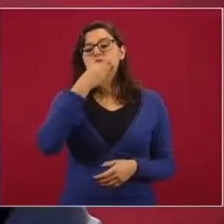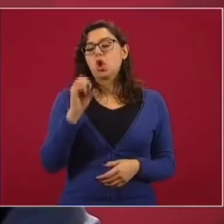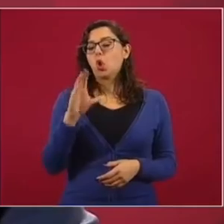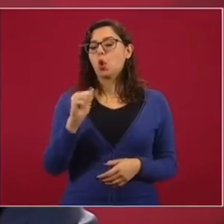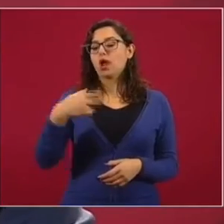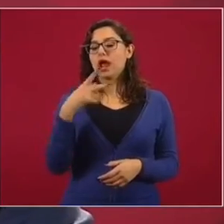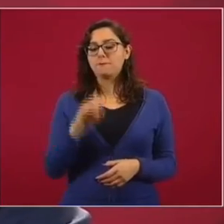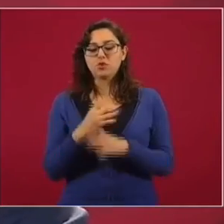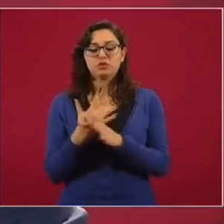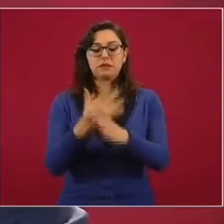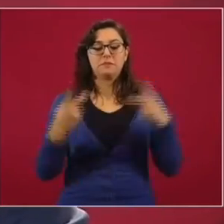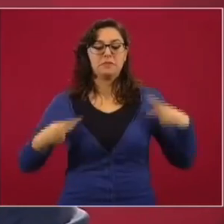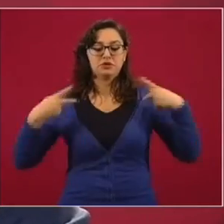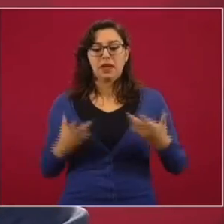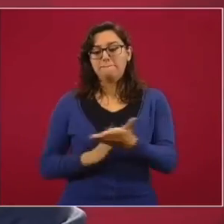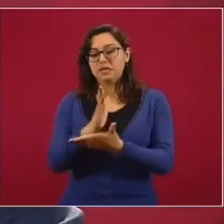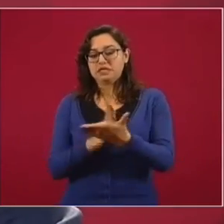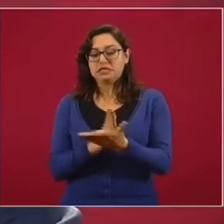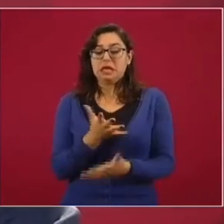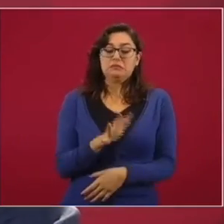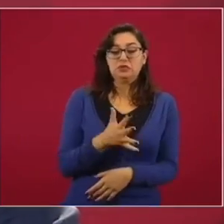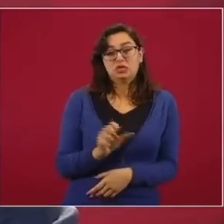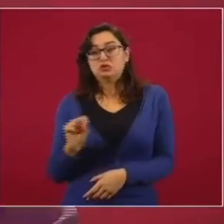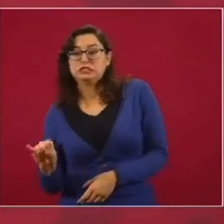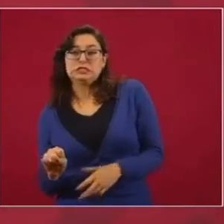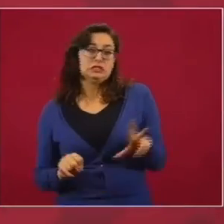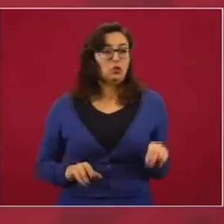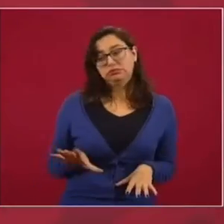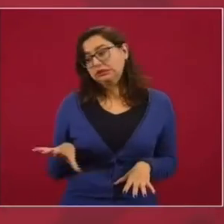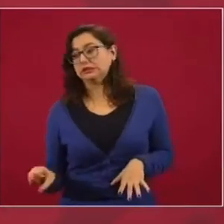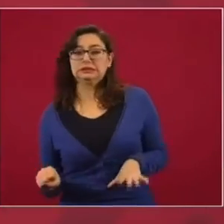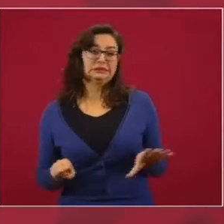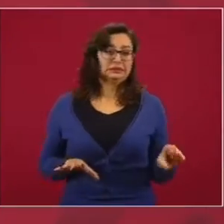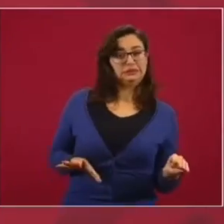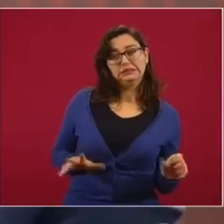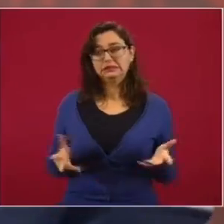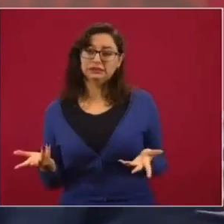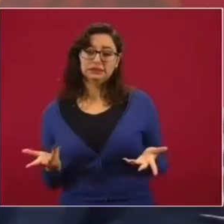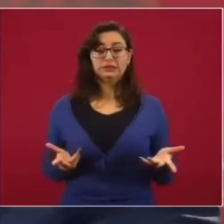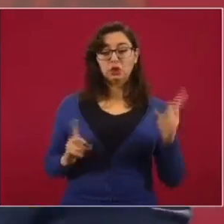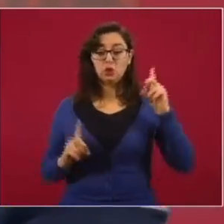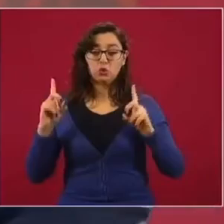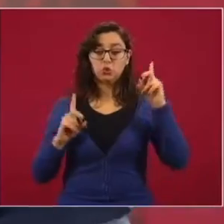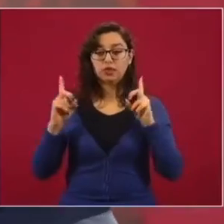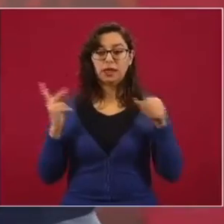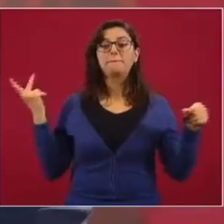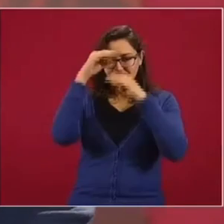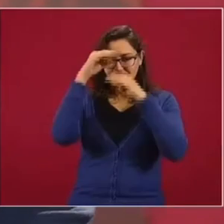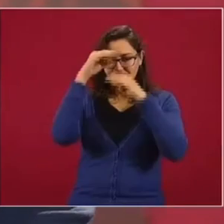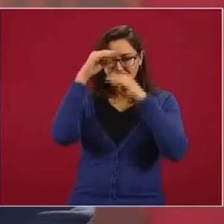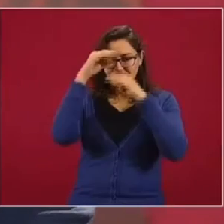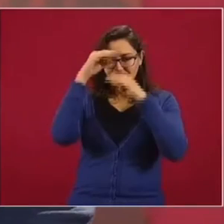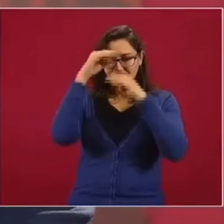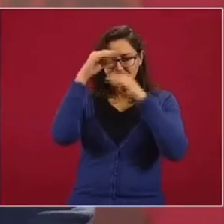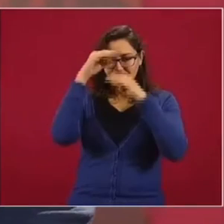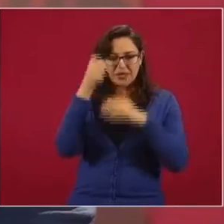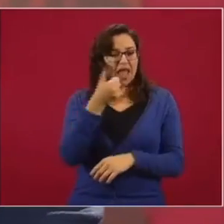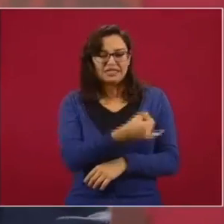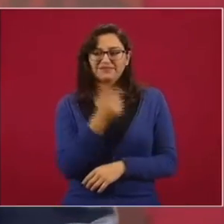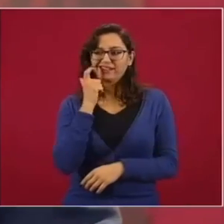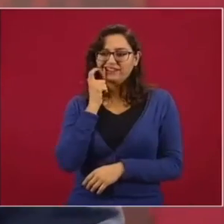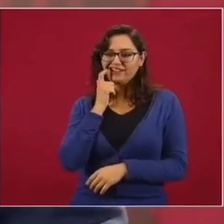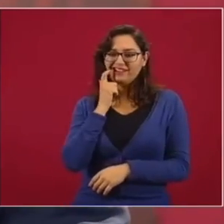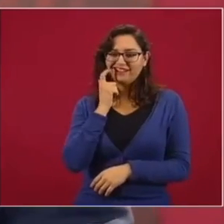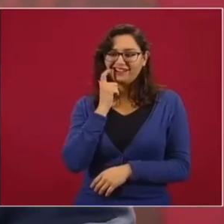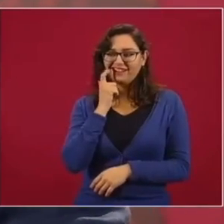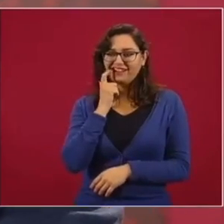el indeciso, no es más que conservador más despierto. Todos